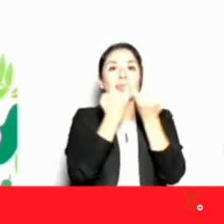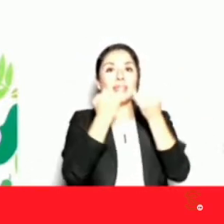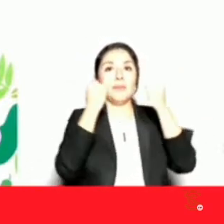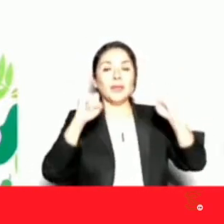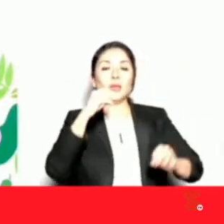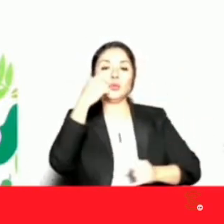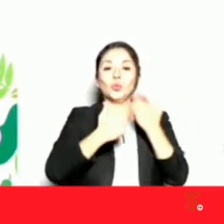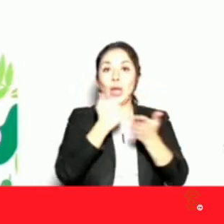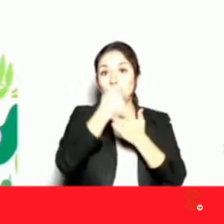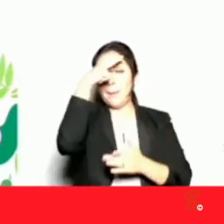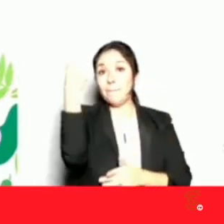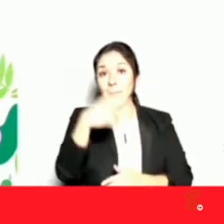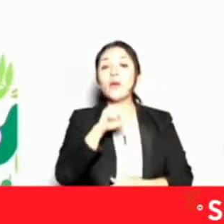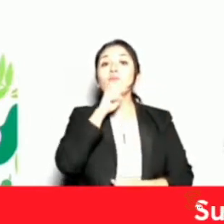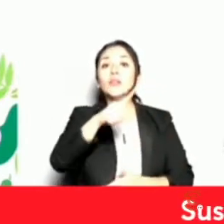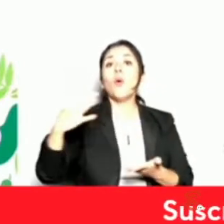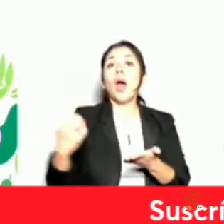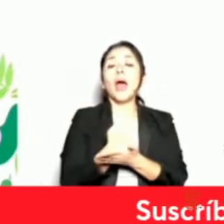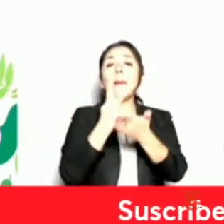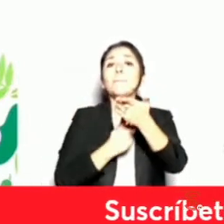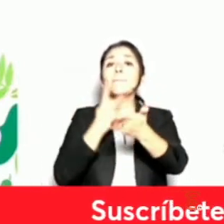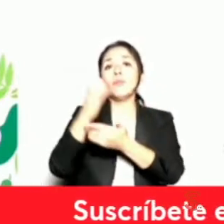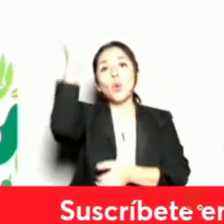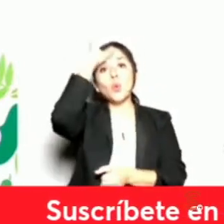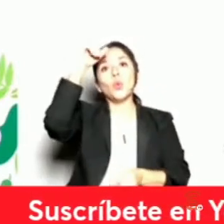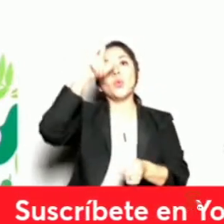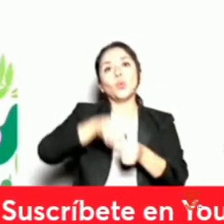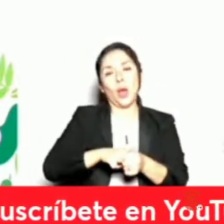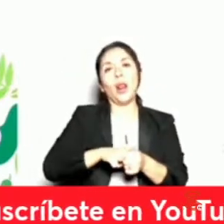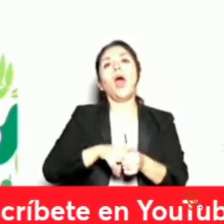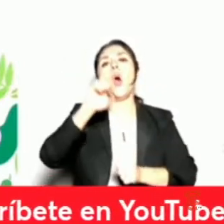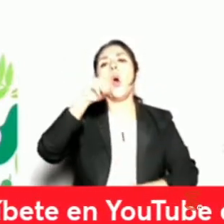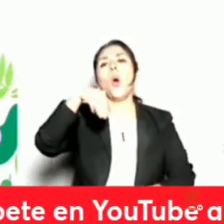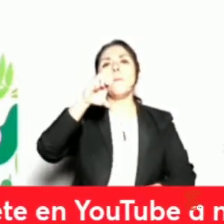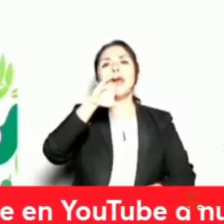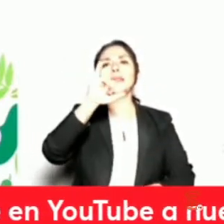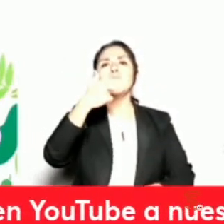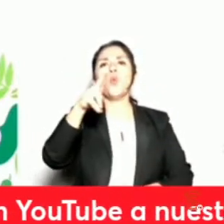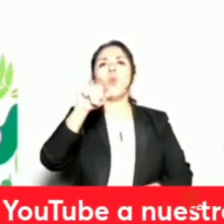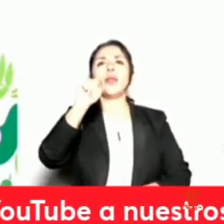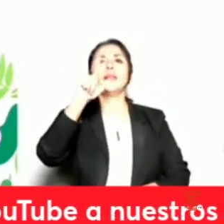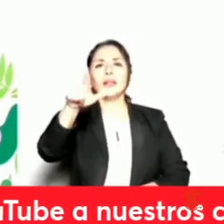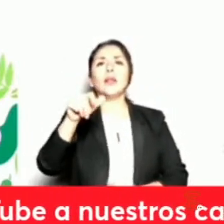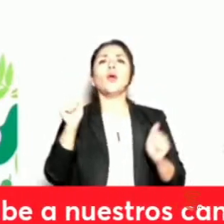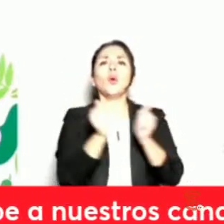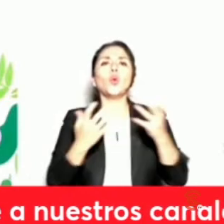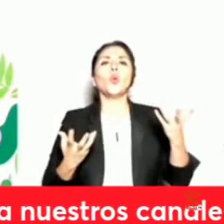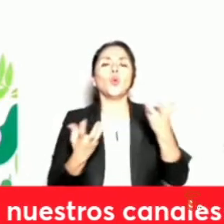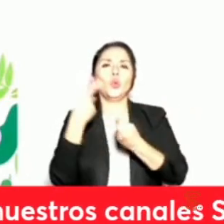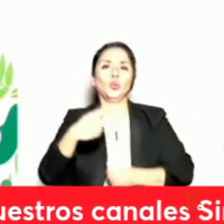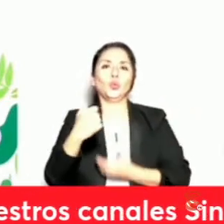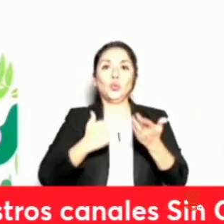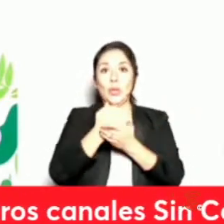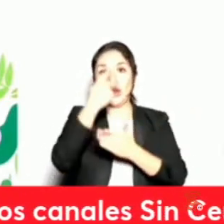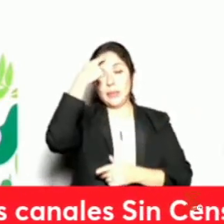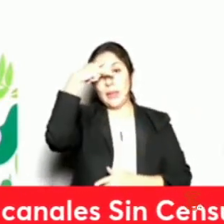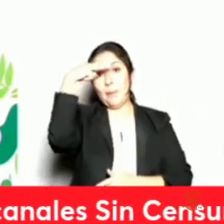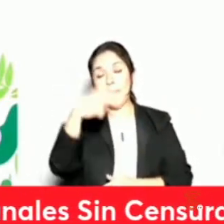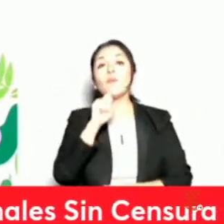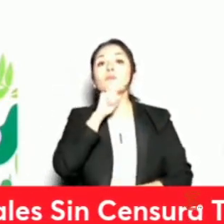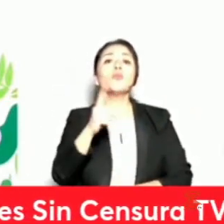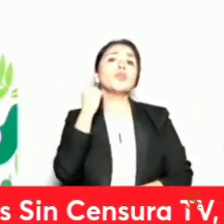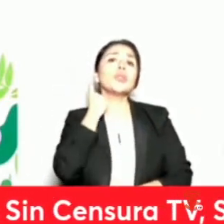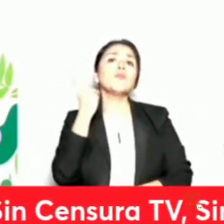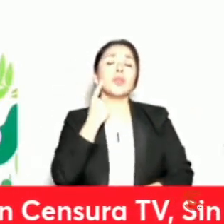de la Ciudad de México. Ganó el Premio de Cultura Omecíhuatl por parte de la Asamblea Legislativa de la Ciudad de México. Diputada local presidenta